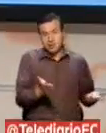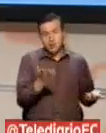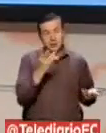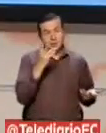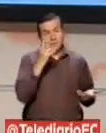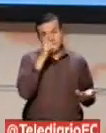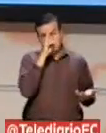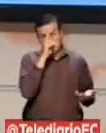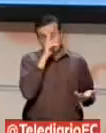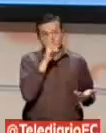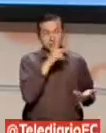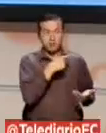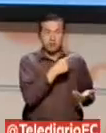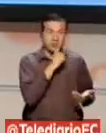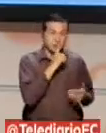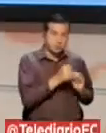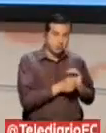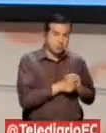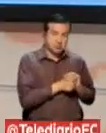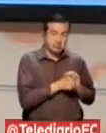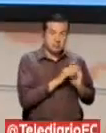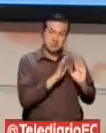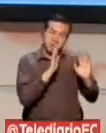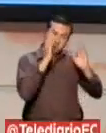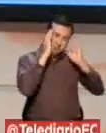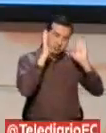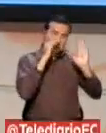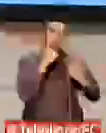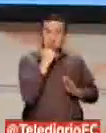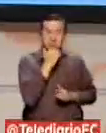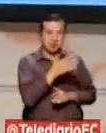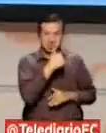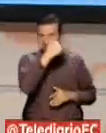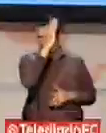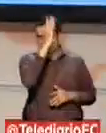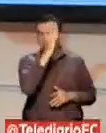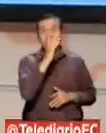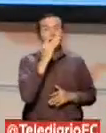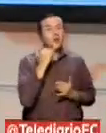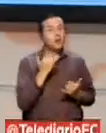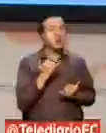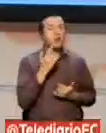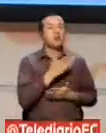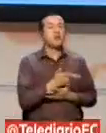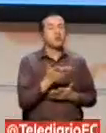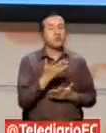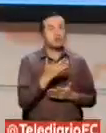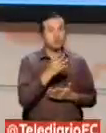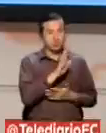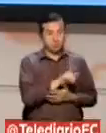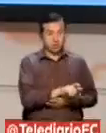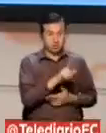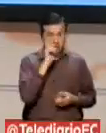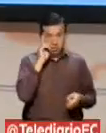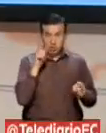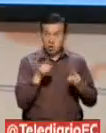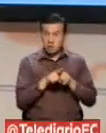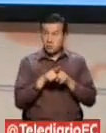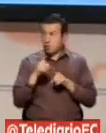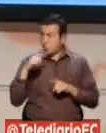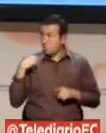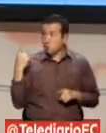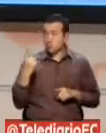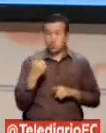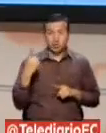hubo un acuerdo entre privados, no me interesa. Lo real es que en este punto tenemos una voz discordante respecto de lo que nosotros